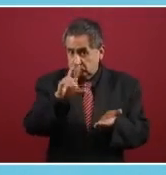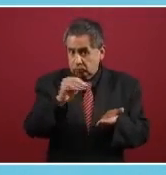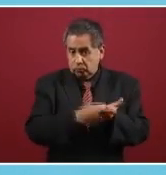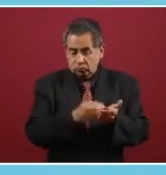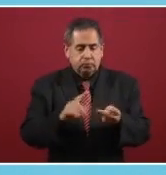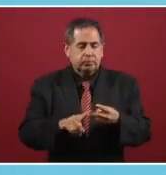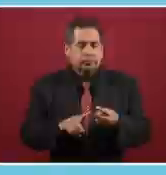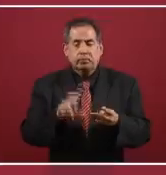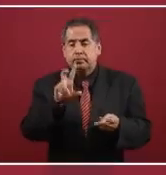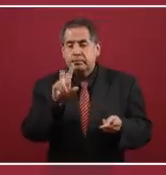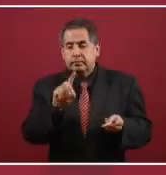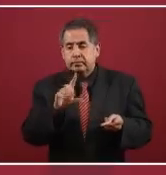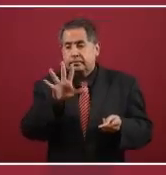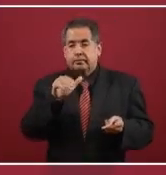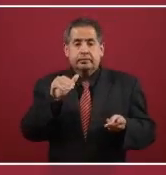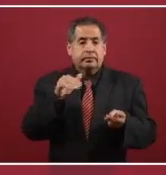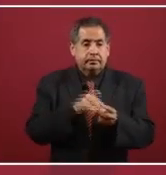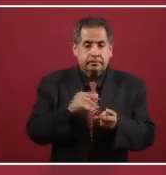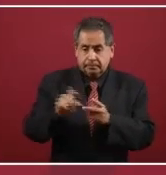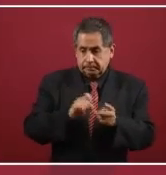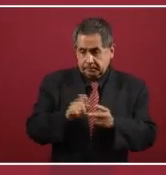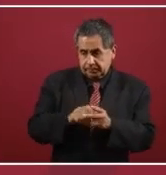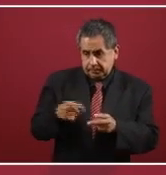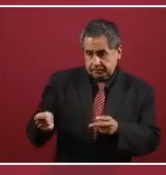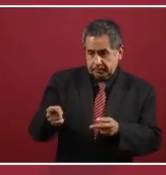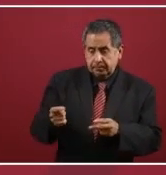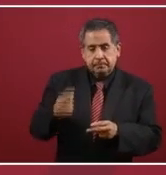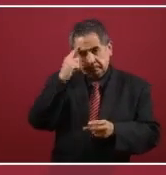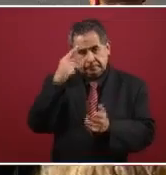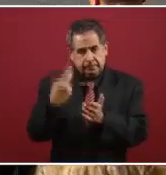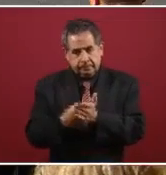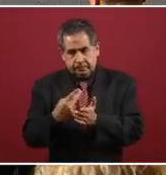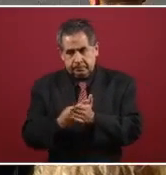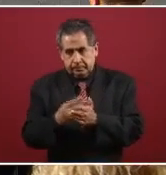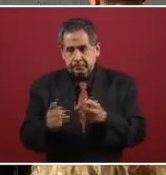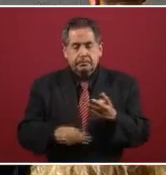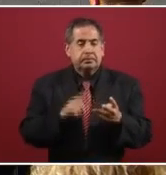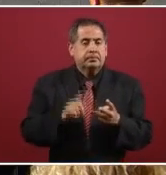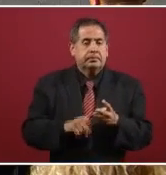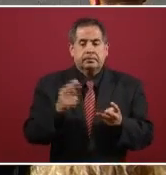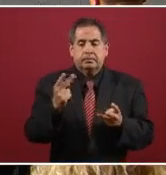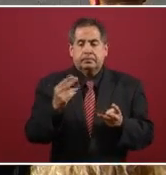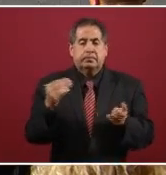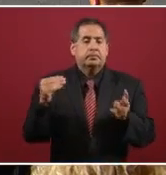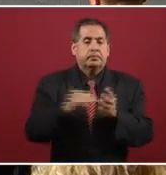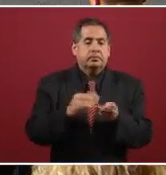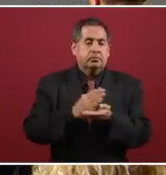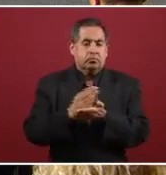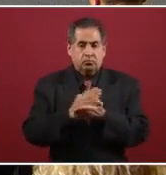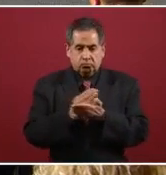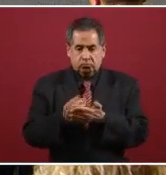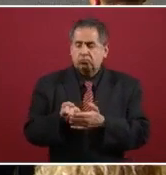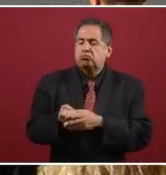35 mil mensual para plata y 25 mil para